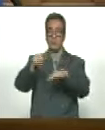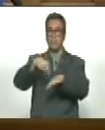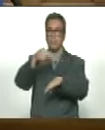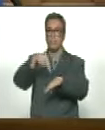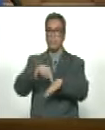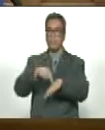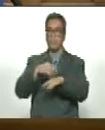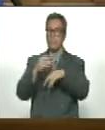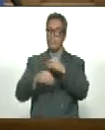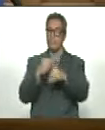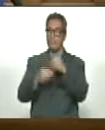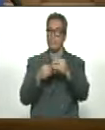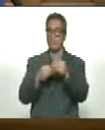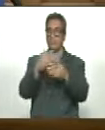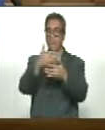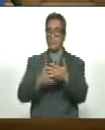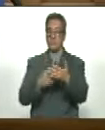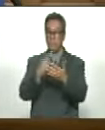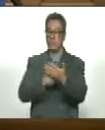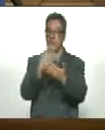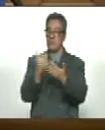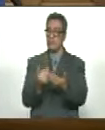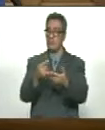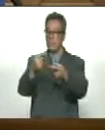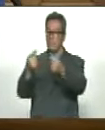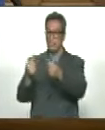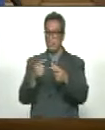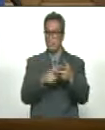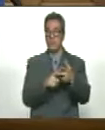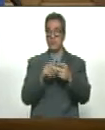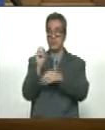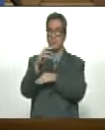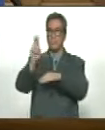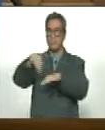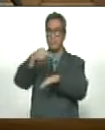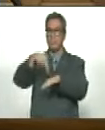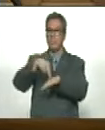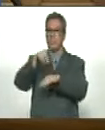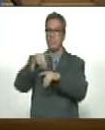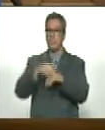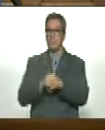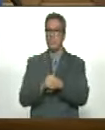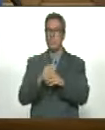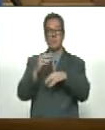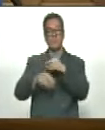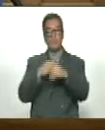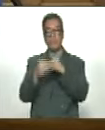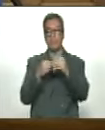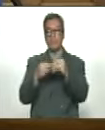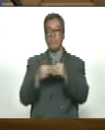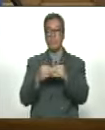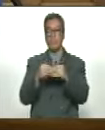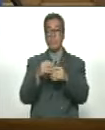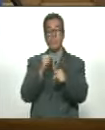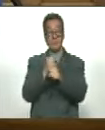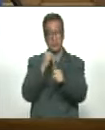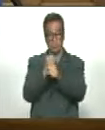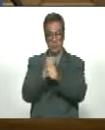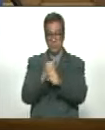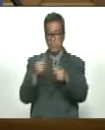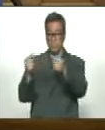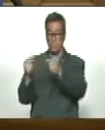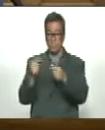Nacional, mediante el cual remite el proyecto de presupuesto de la Asamblea Nacional correspondiente al ejercicio